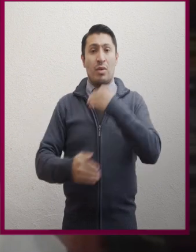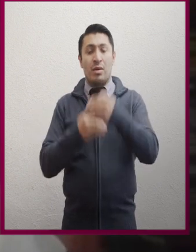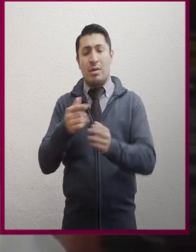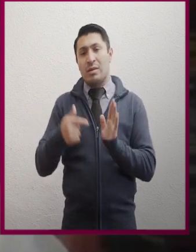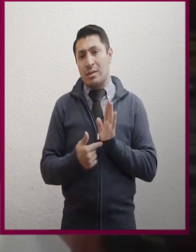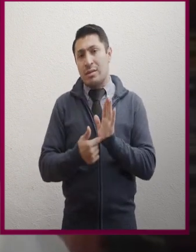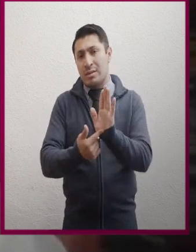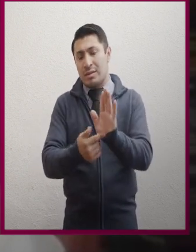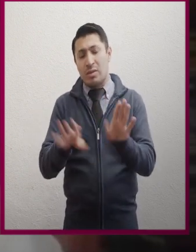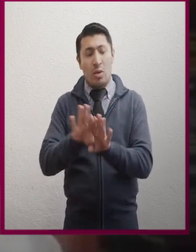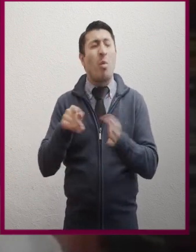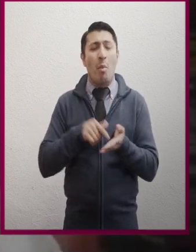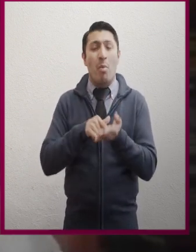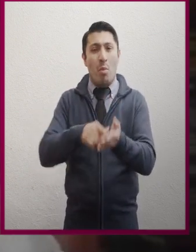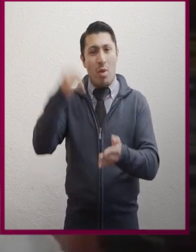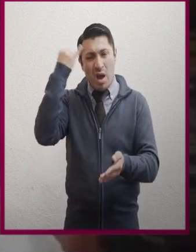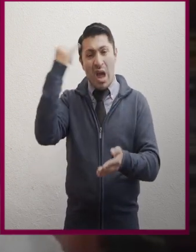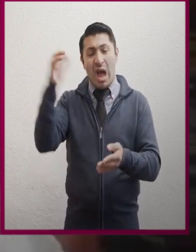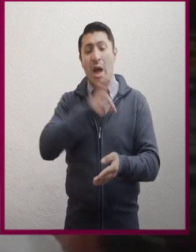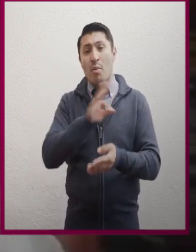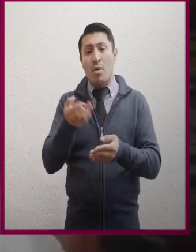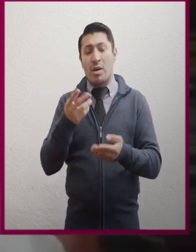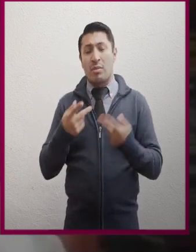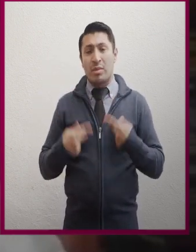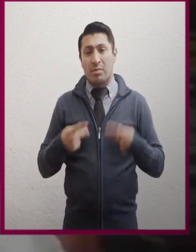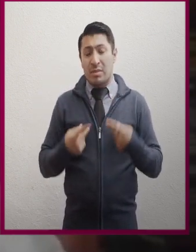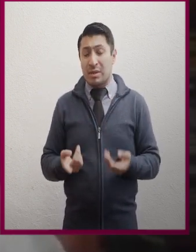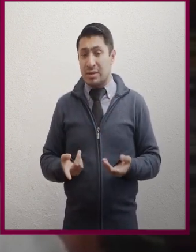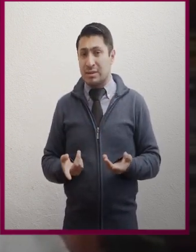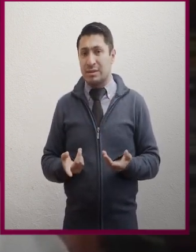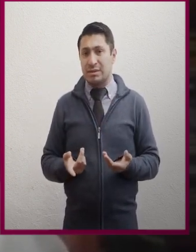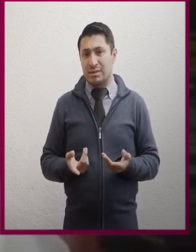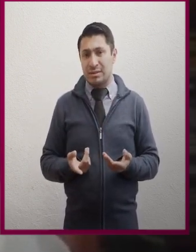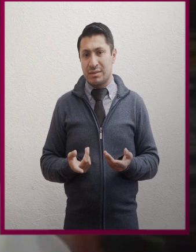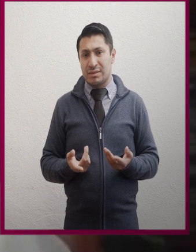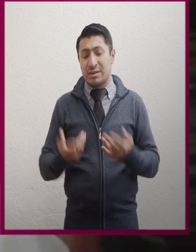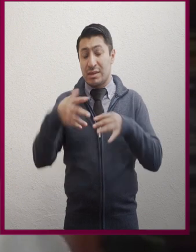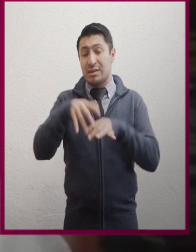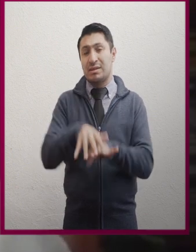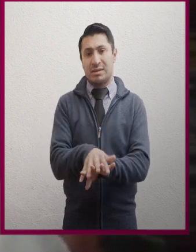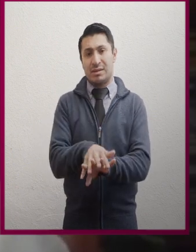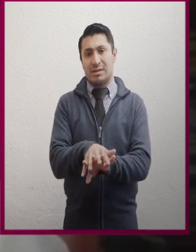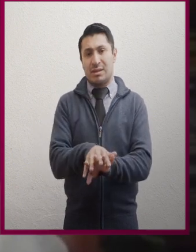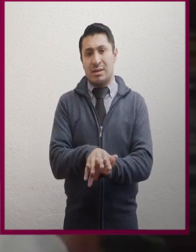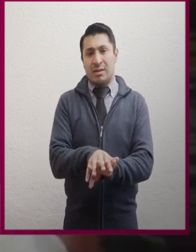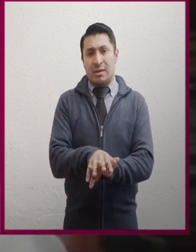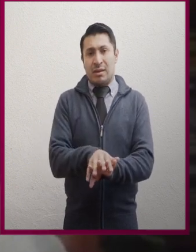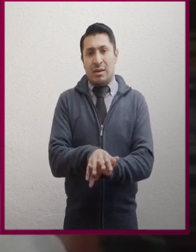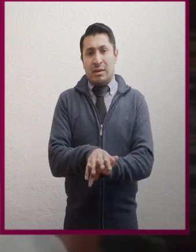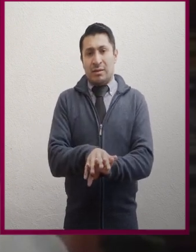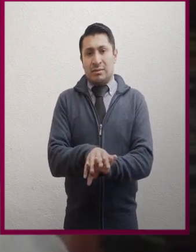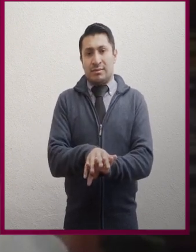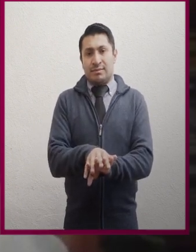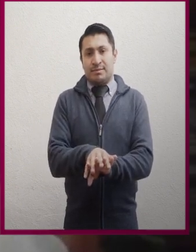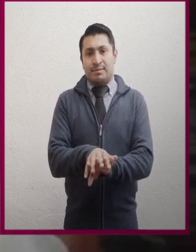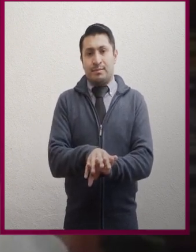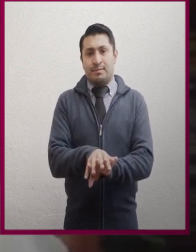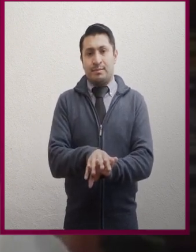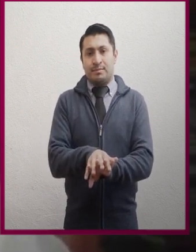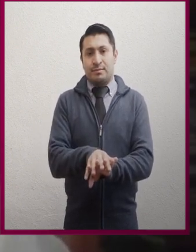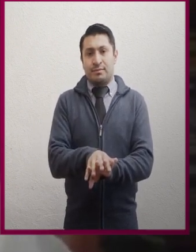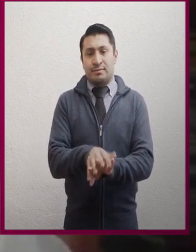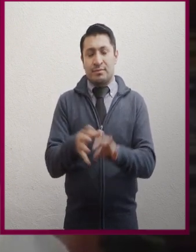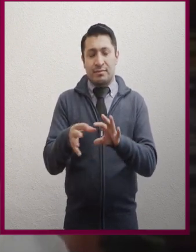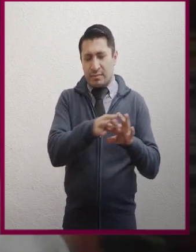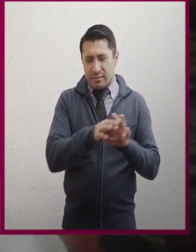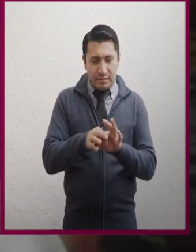posible integrar o poder incorporar ciertos sectores de estos migrantes a las